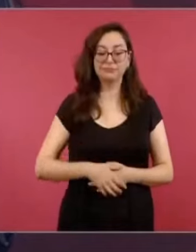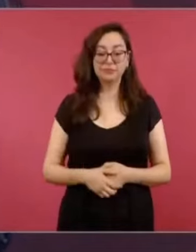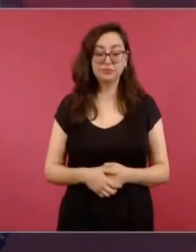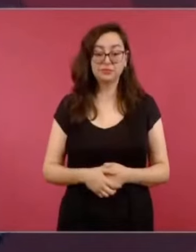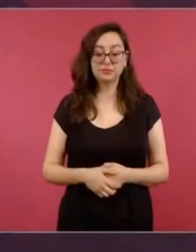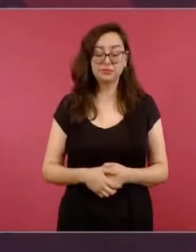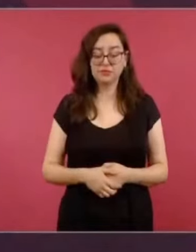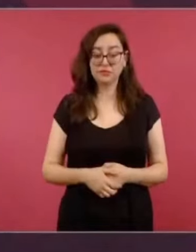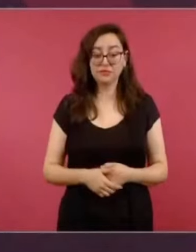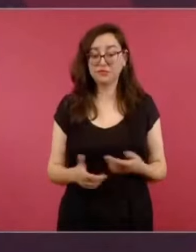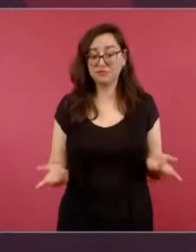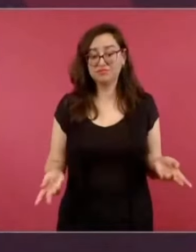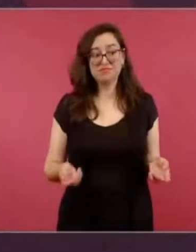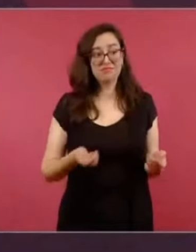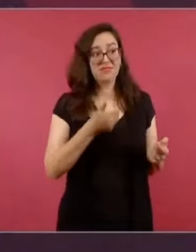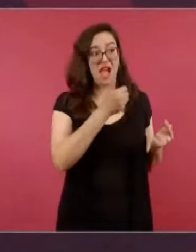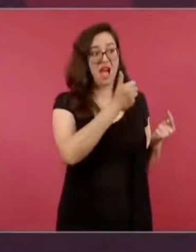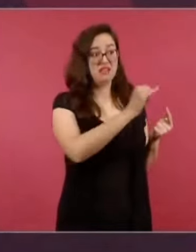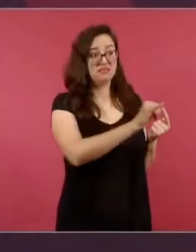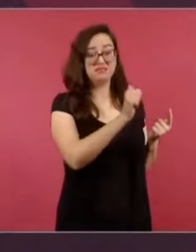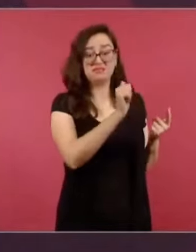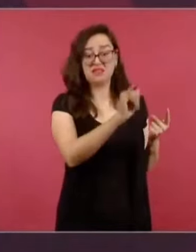Pero no hay que